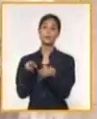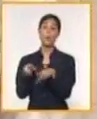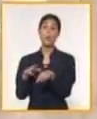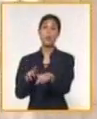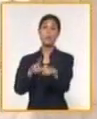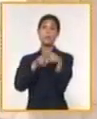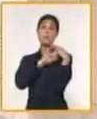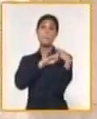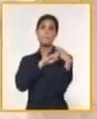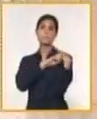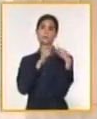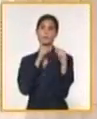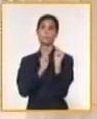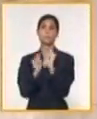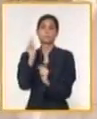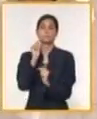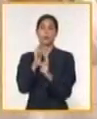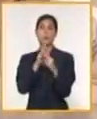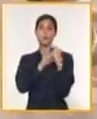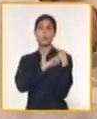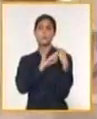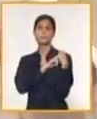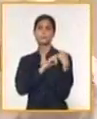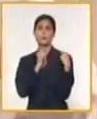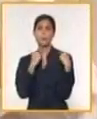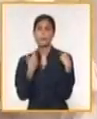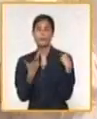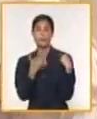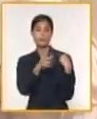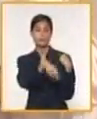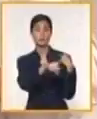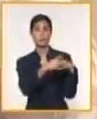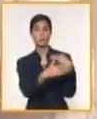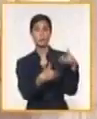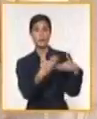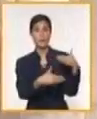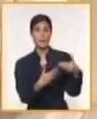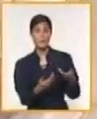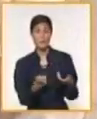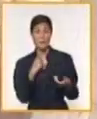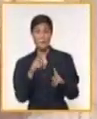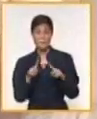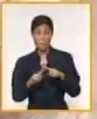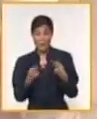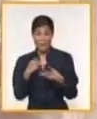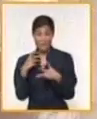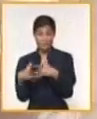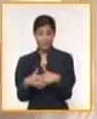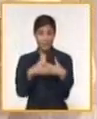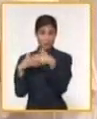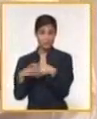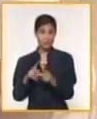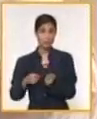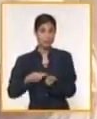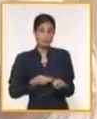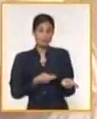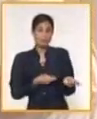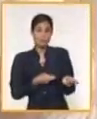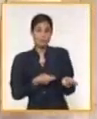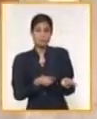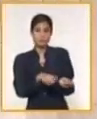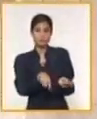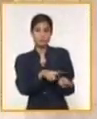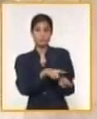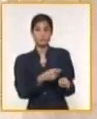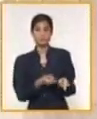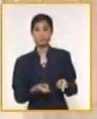número uno, porque esta área en el contexto internacional, en la transición intersistémica, es esencial. Y bueno, nunca traigo el mapa, no se lo doy al director,